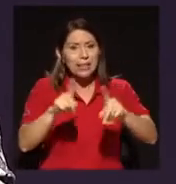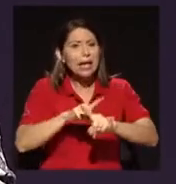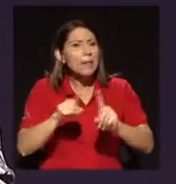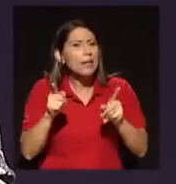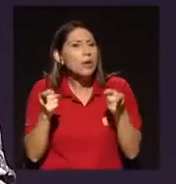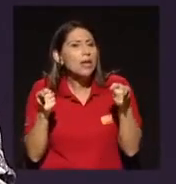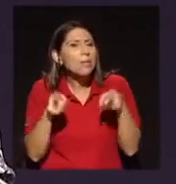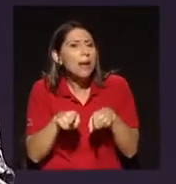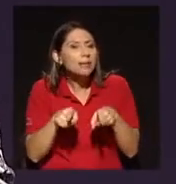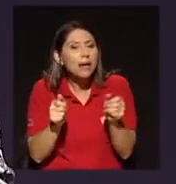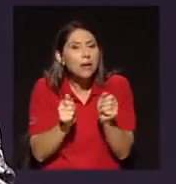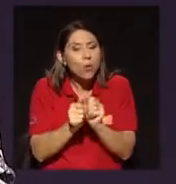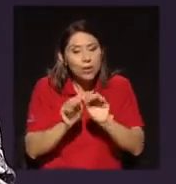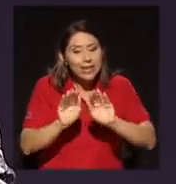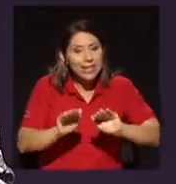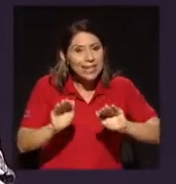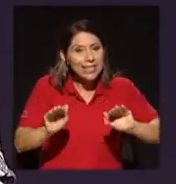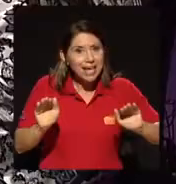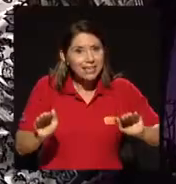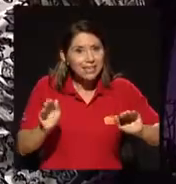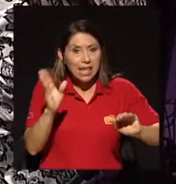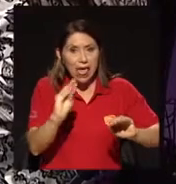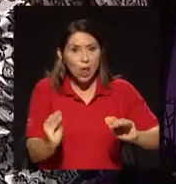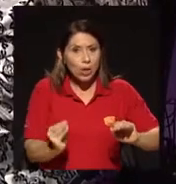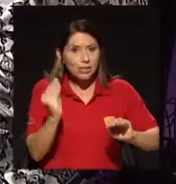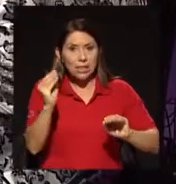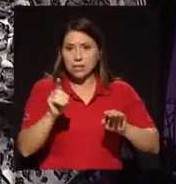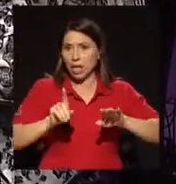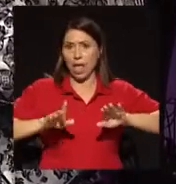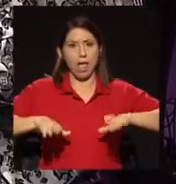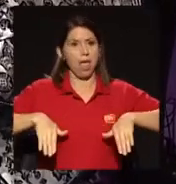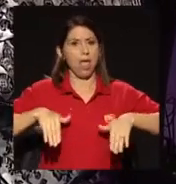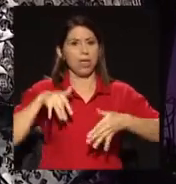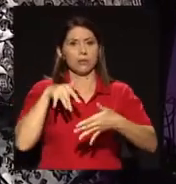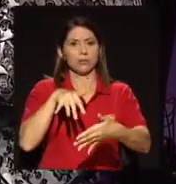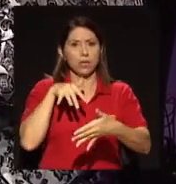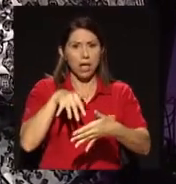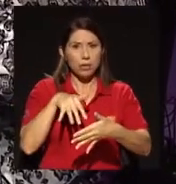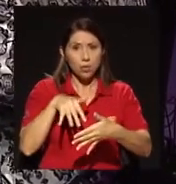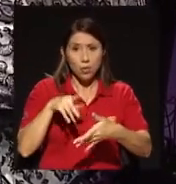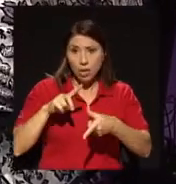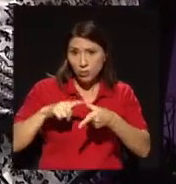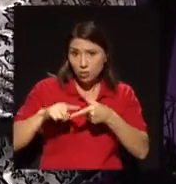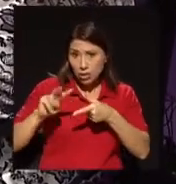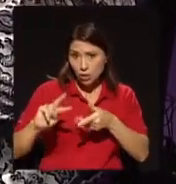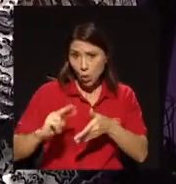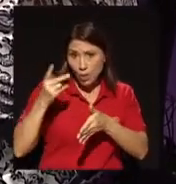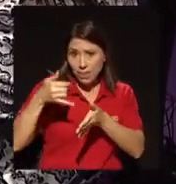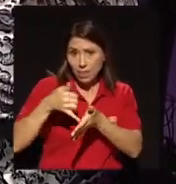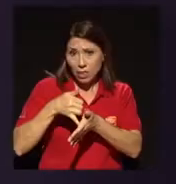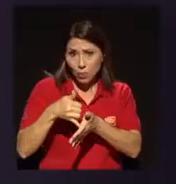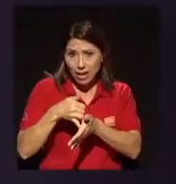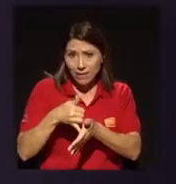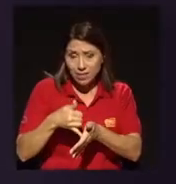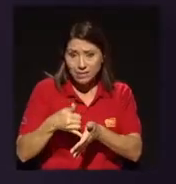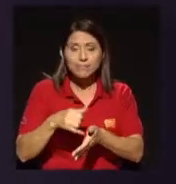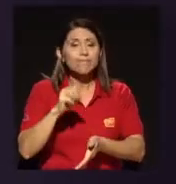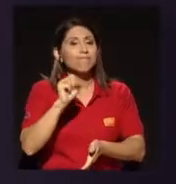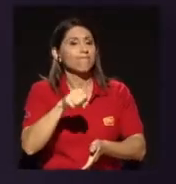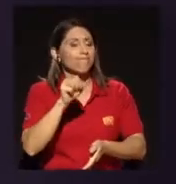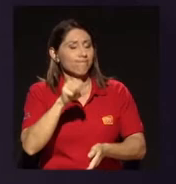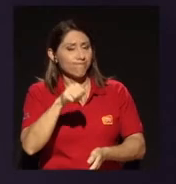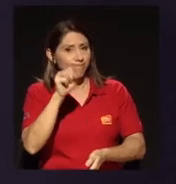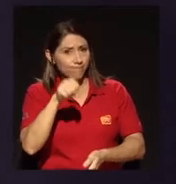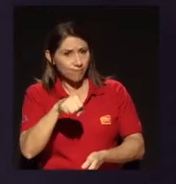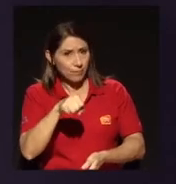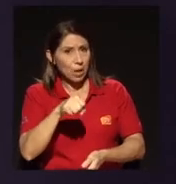niñas y adolescentes que están fuera del sistema? ¿Son doblemente vulnerables? Definitivamente son doblemente vulnerables y